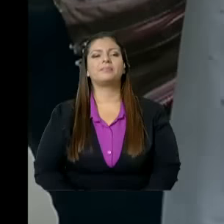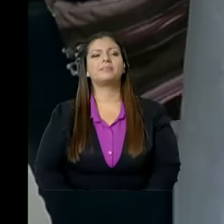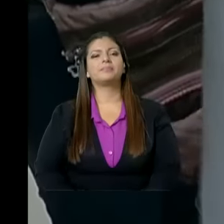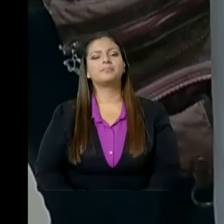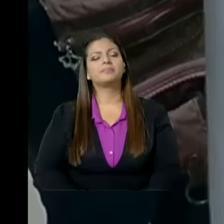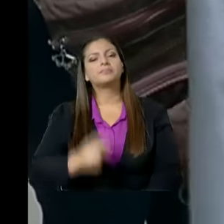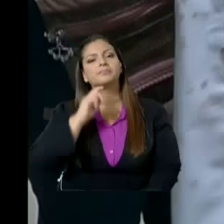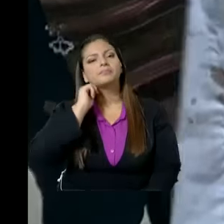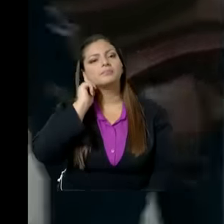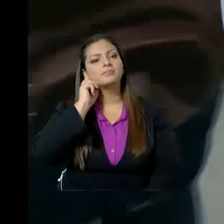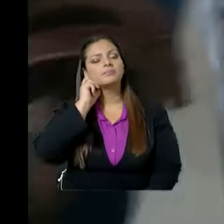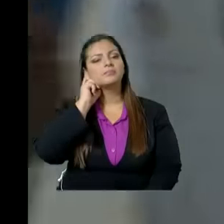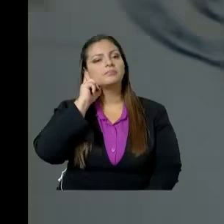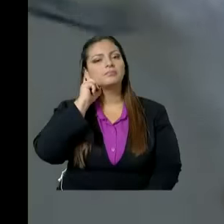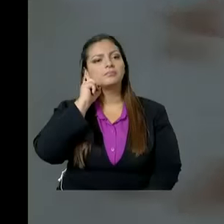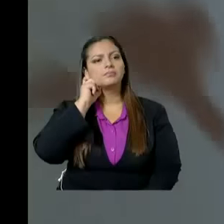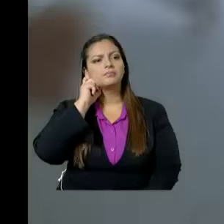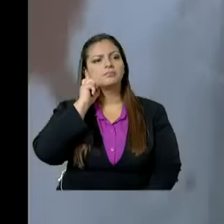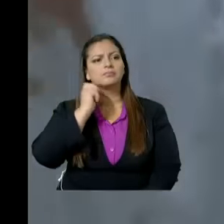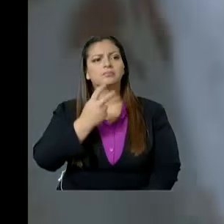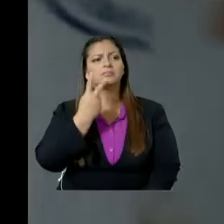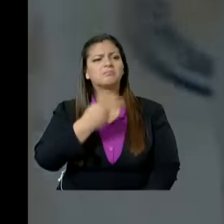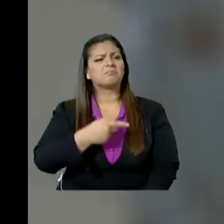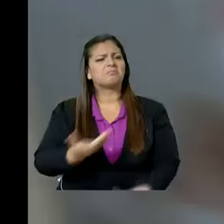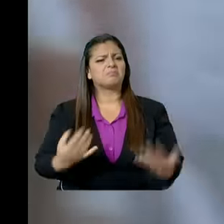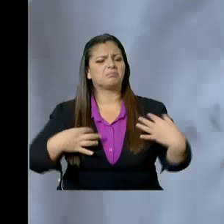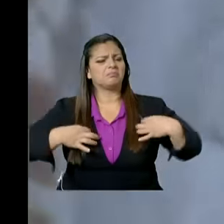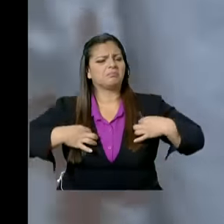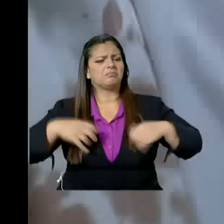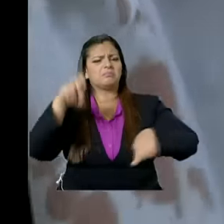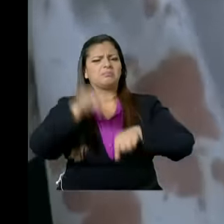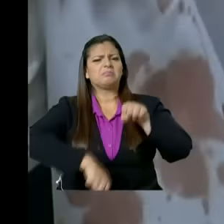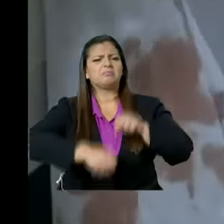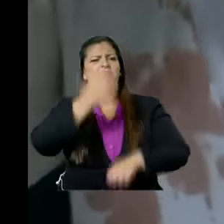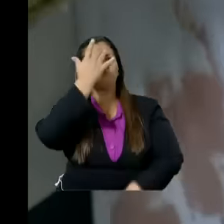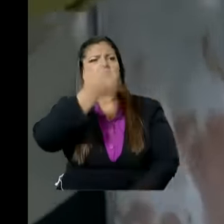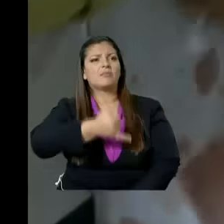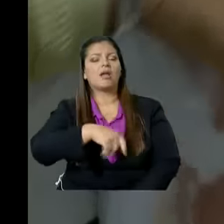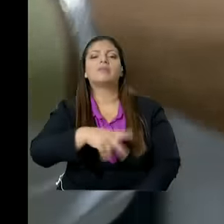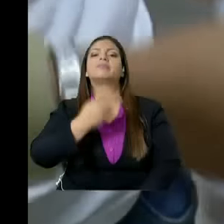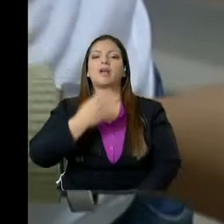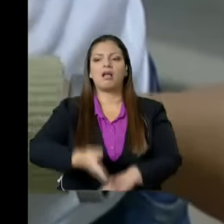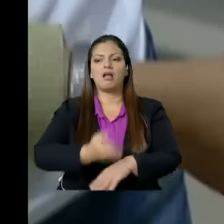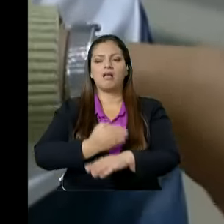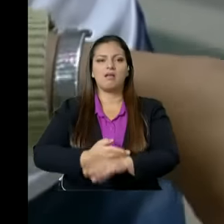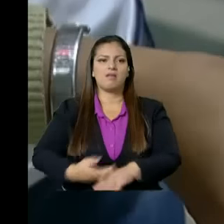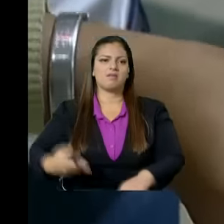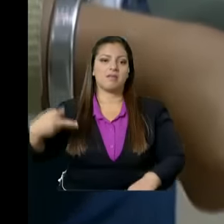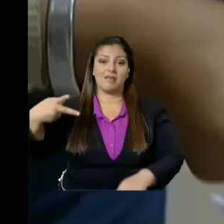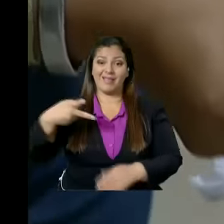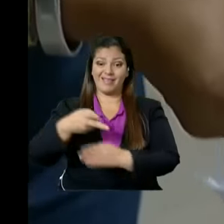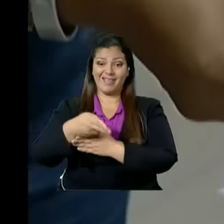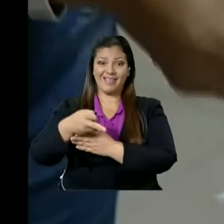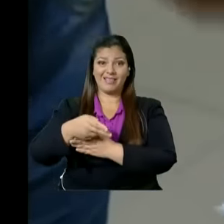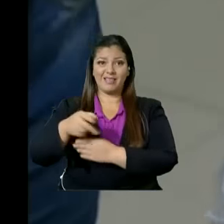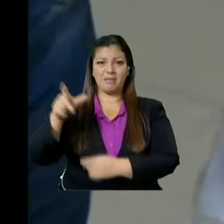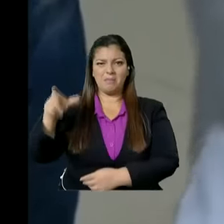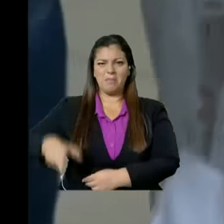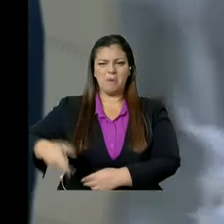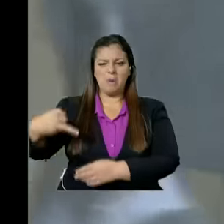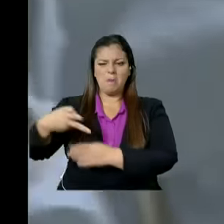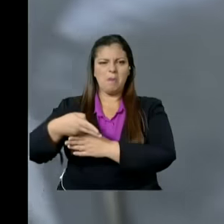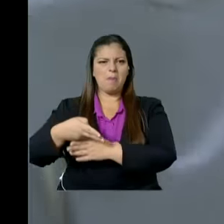¿Aquí usó una de las puñaladas? Sí, ahí fue y aquí en la espalda. Otra puñalada. ¿Cuántas en total le